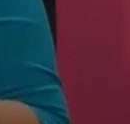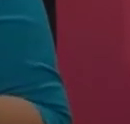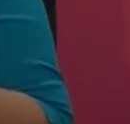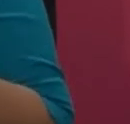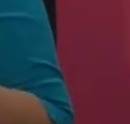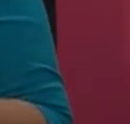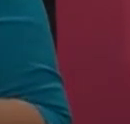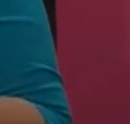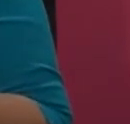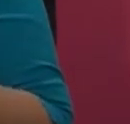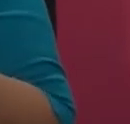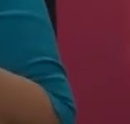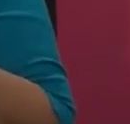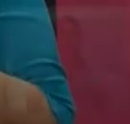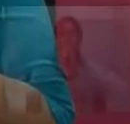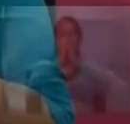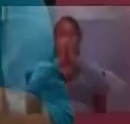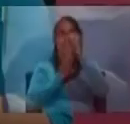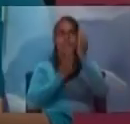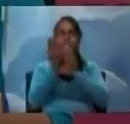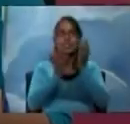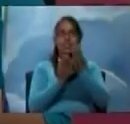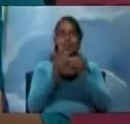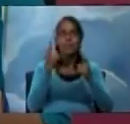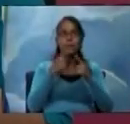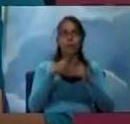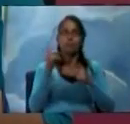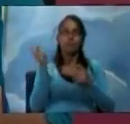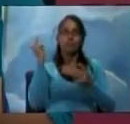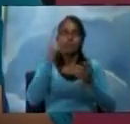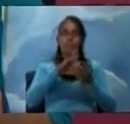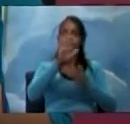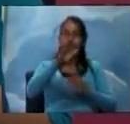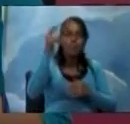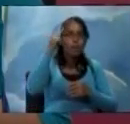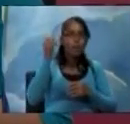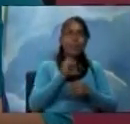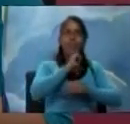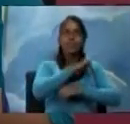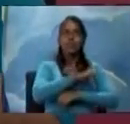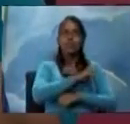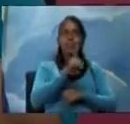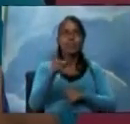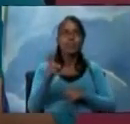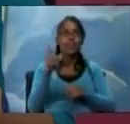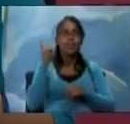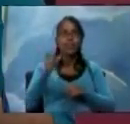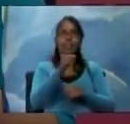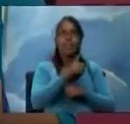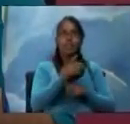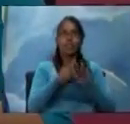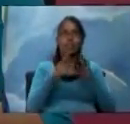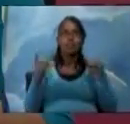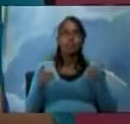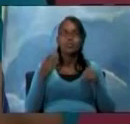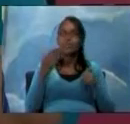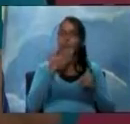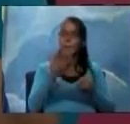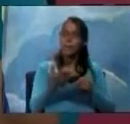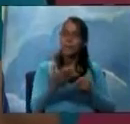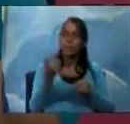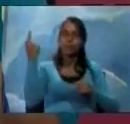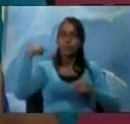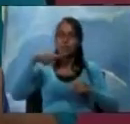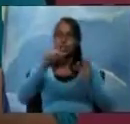creación, le adorara, le sirviera. Pero como no fue así, como sabemos la historia de Adán y de Eva, ¿verdad? Todas las consecuencias que han